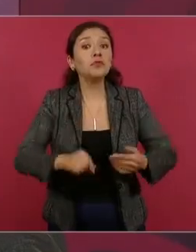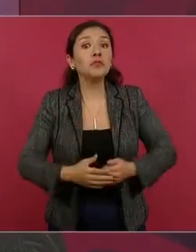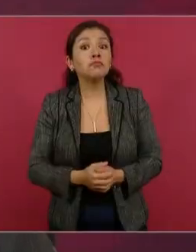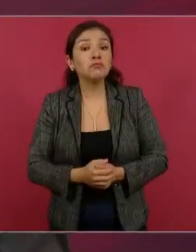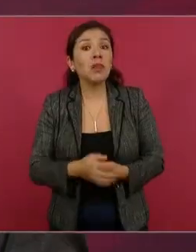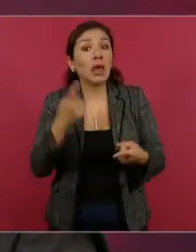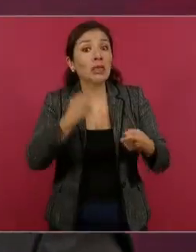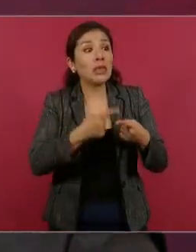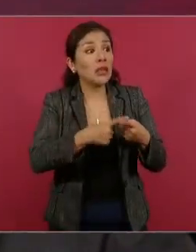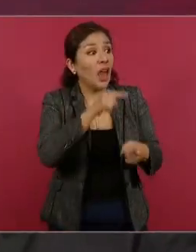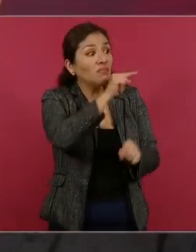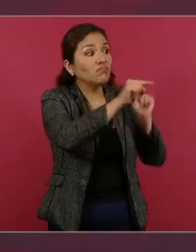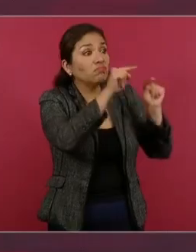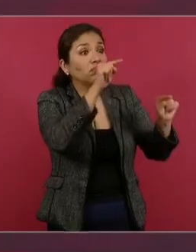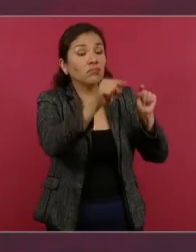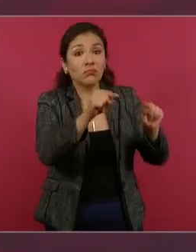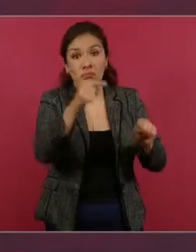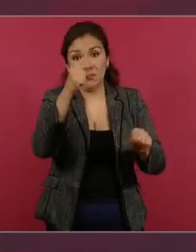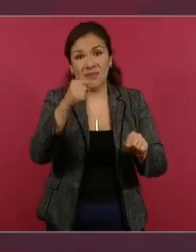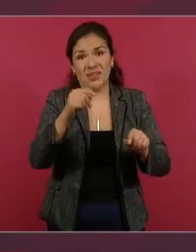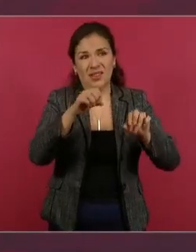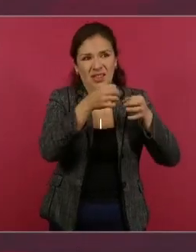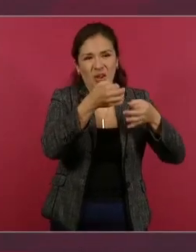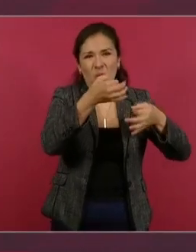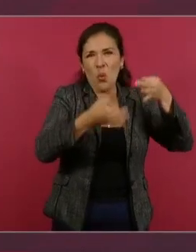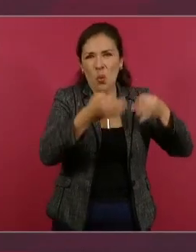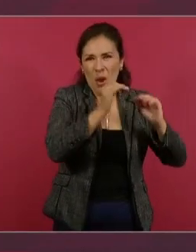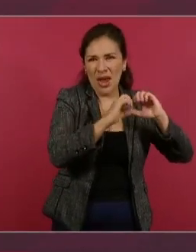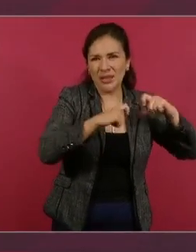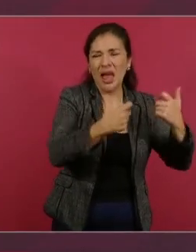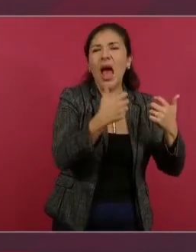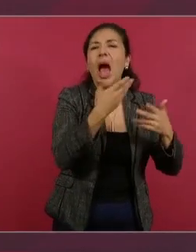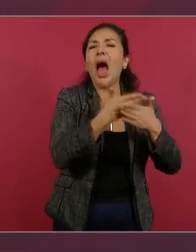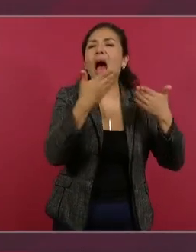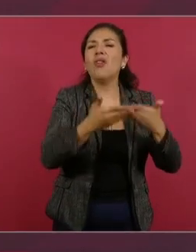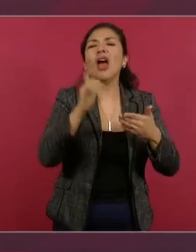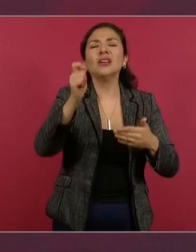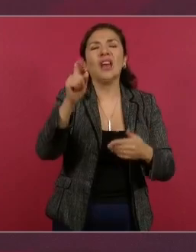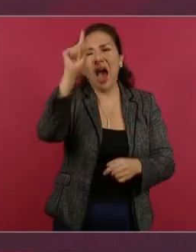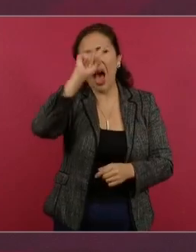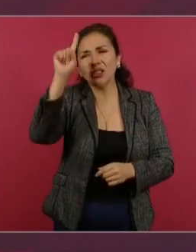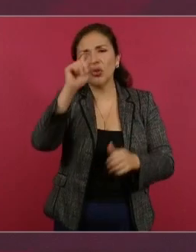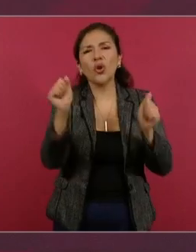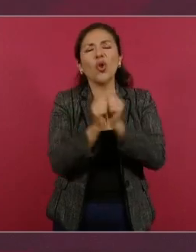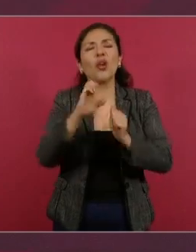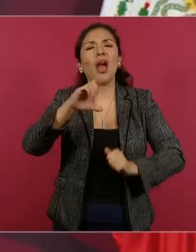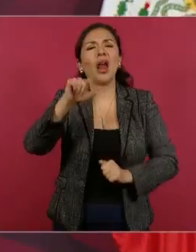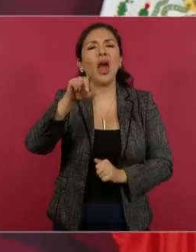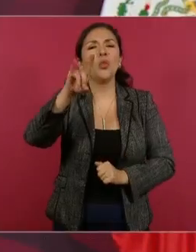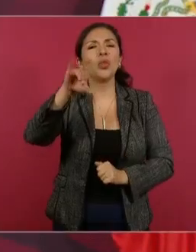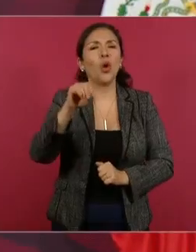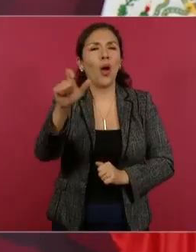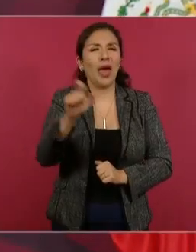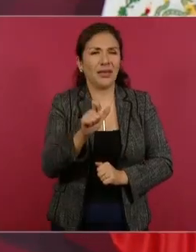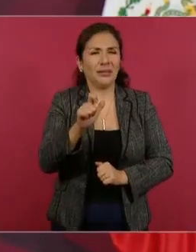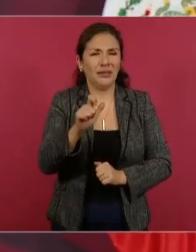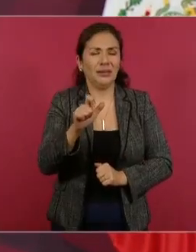ningún ministro, el que está ahora de asesor de Claudia X. González, el ministro